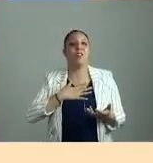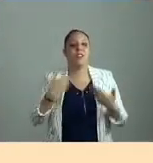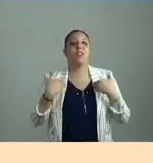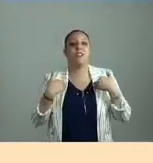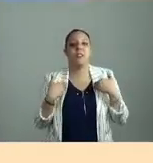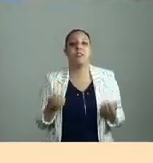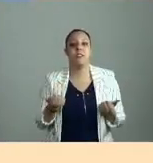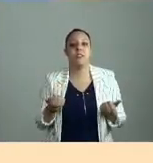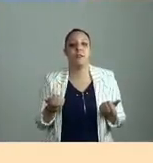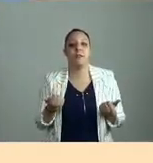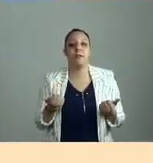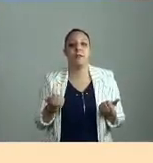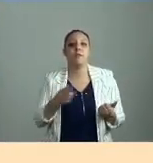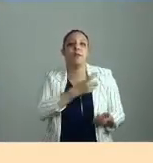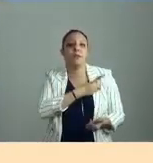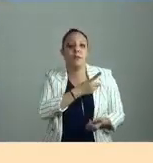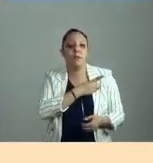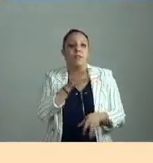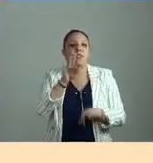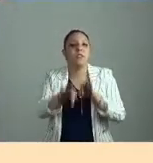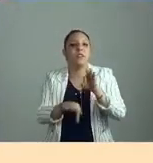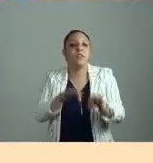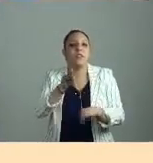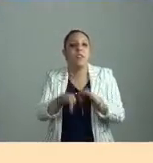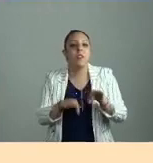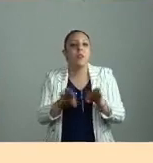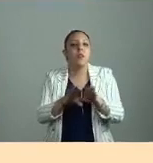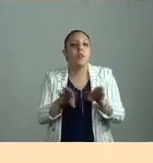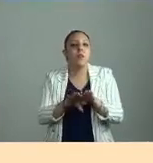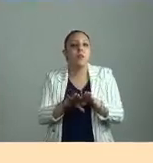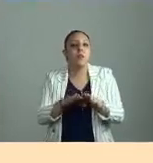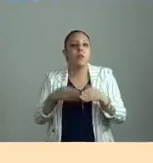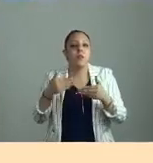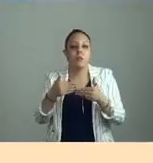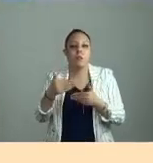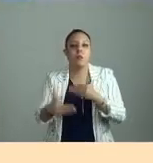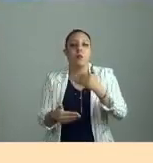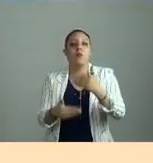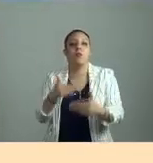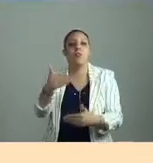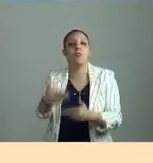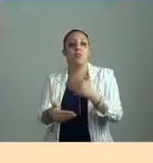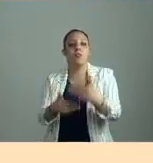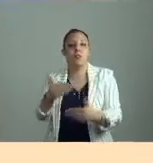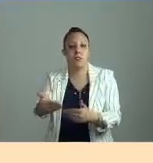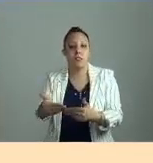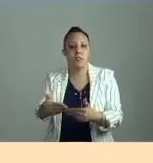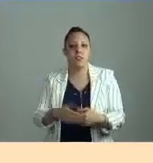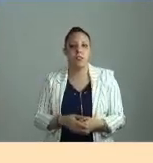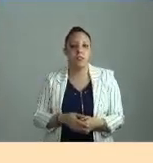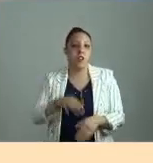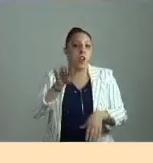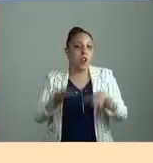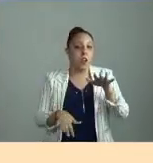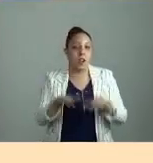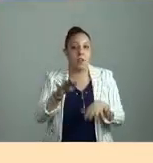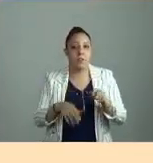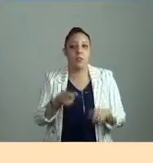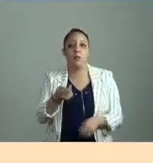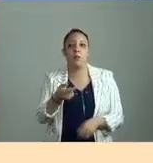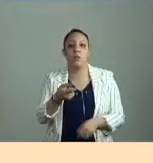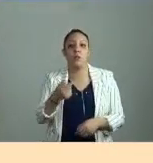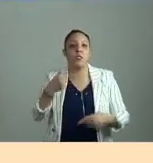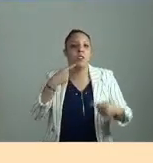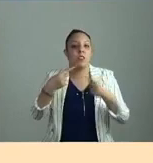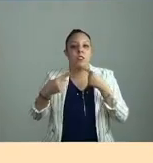garantizar nuestra de producción es una actividad política no es solamente un servicio